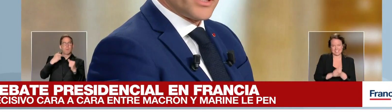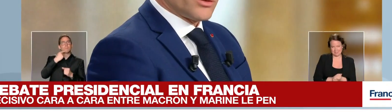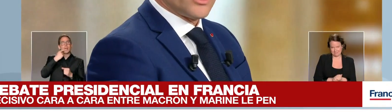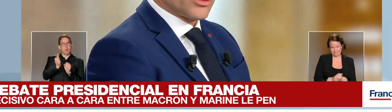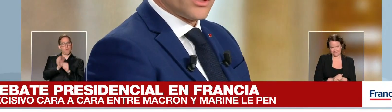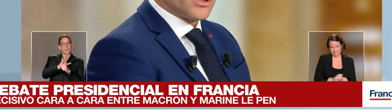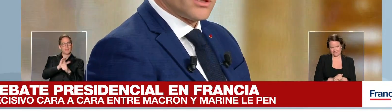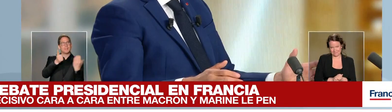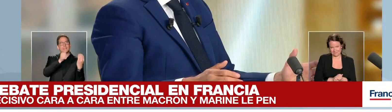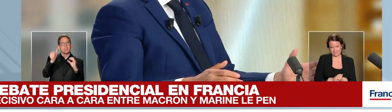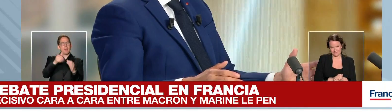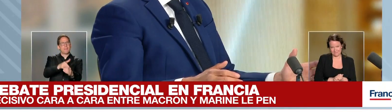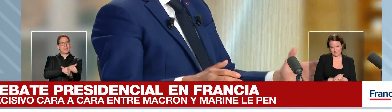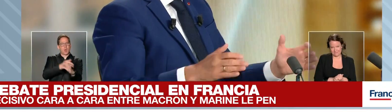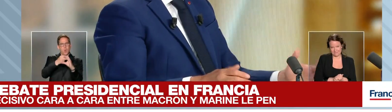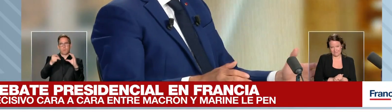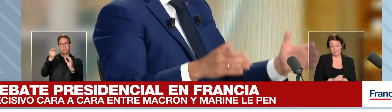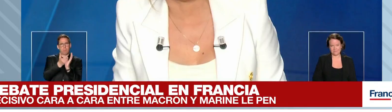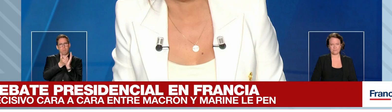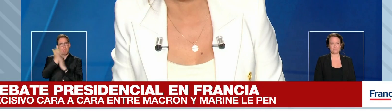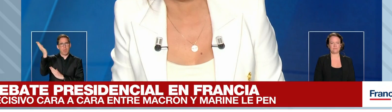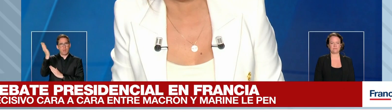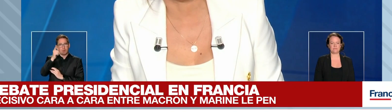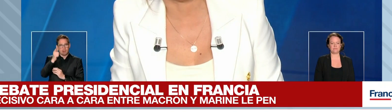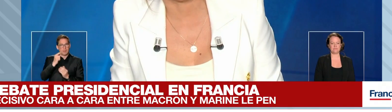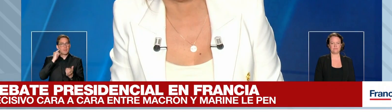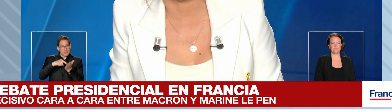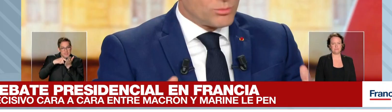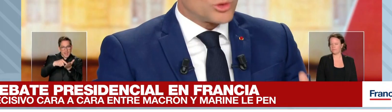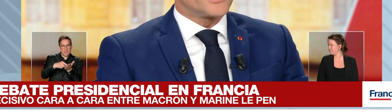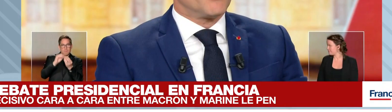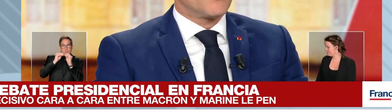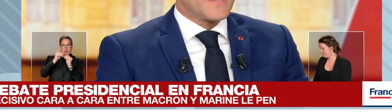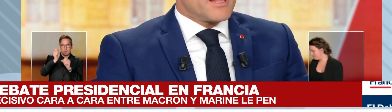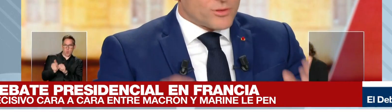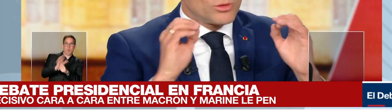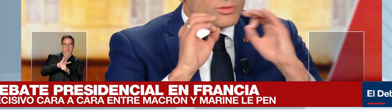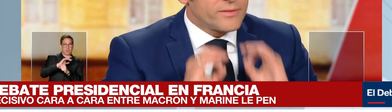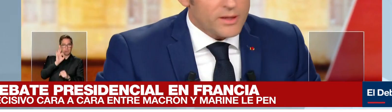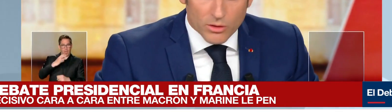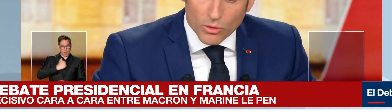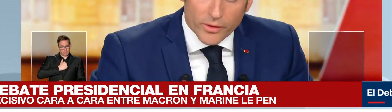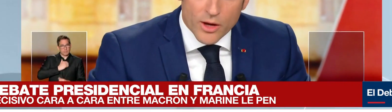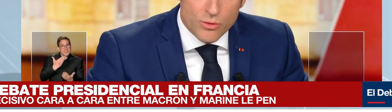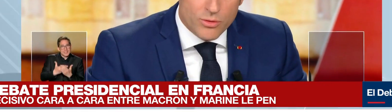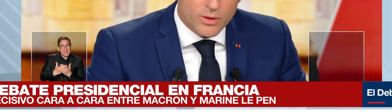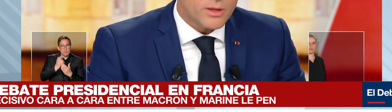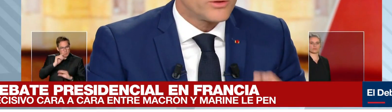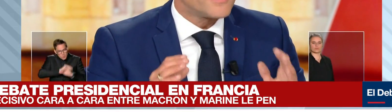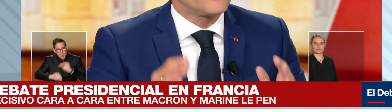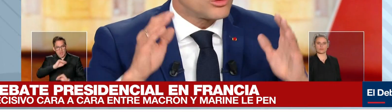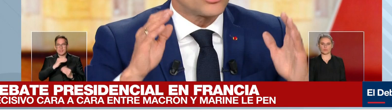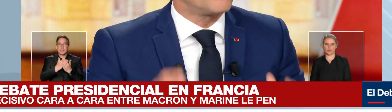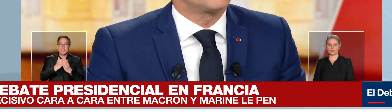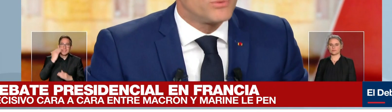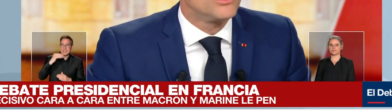COVID. Yo expliqué lo que eran esos 600 mil millones de deuda. Es la deuda del COVID. La asumo totalmente porque